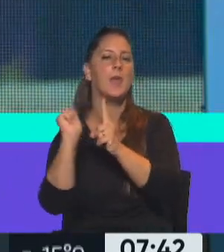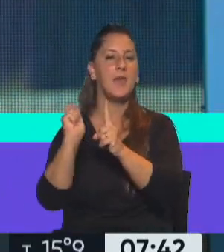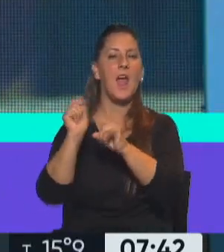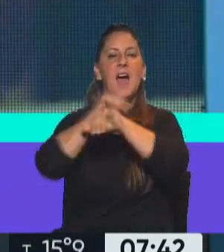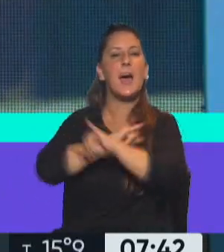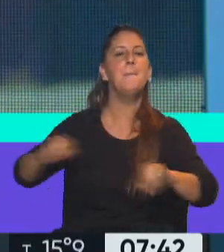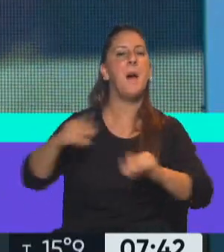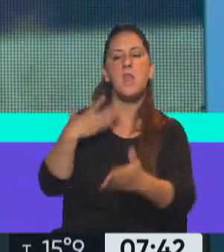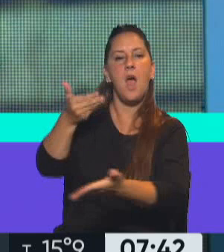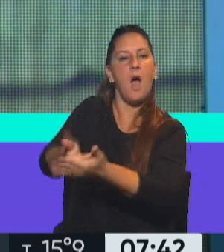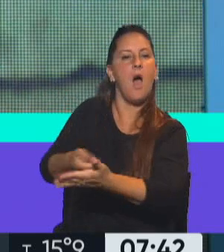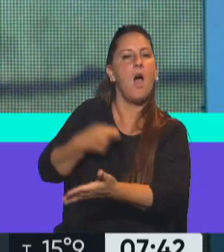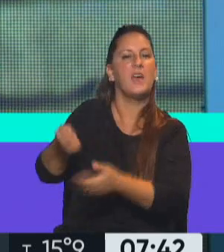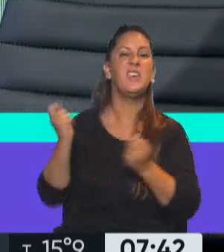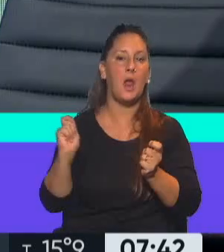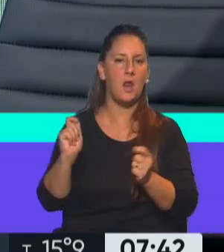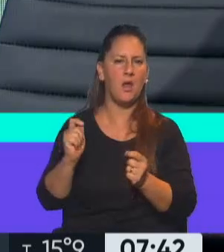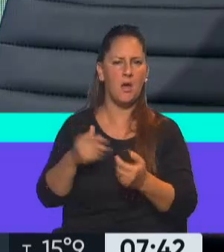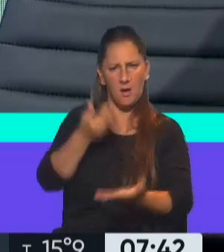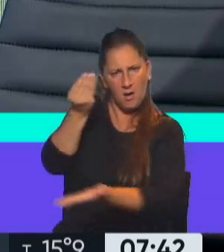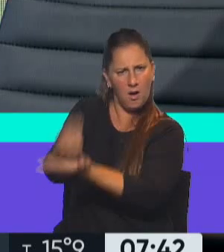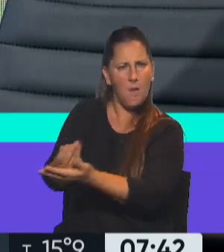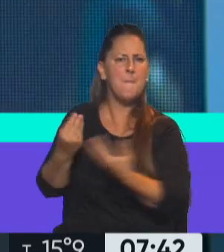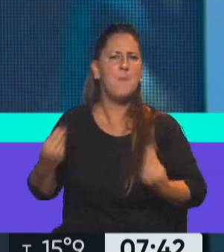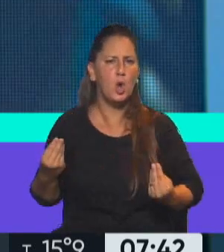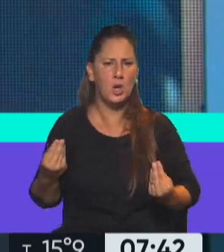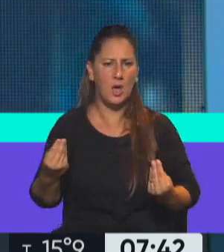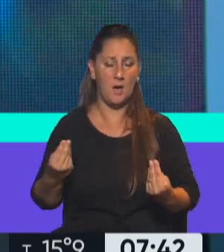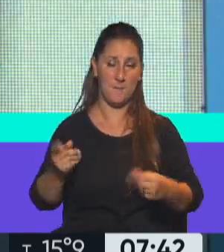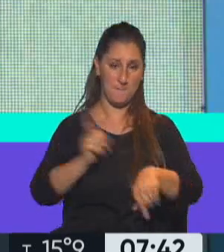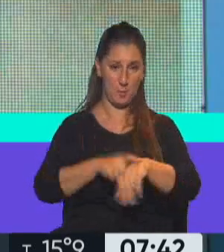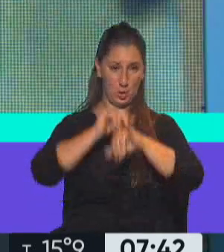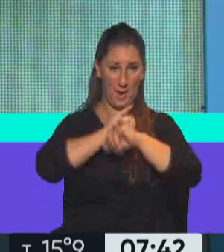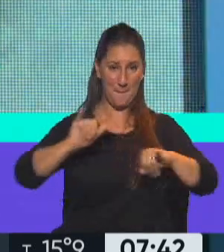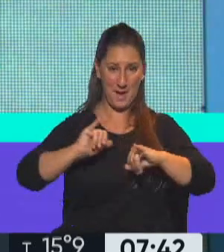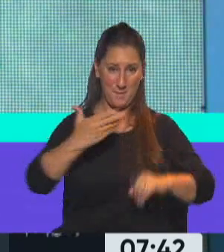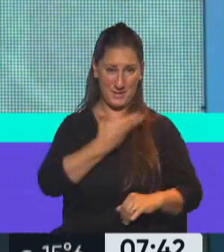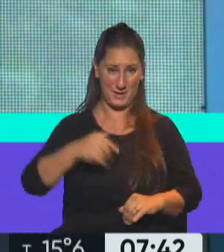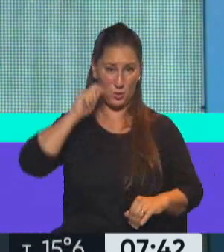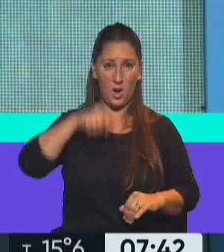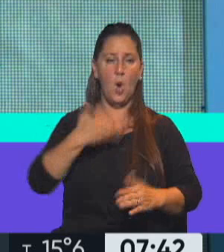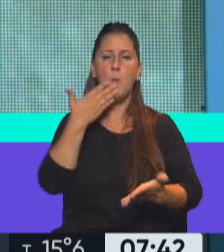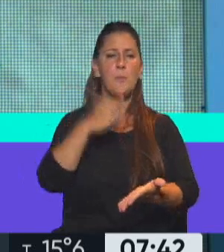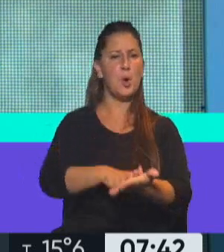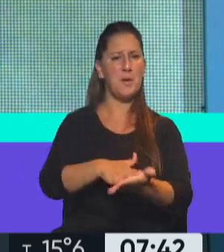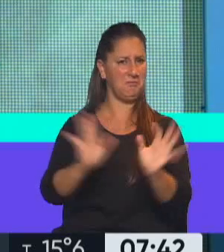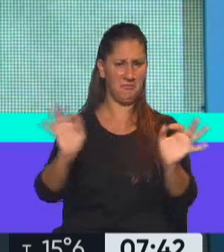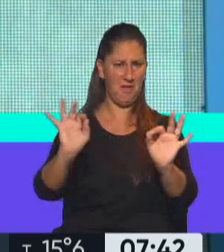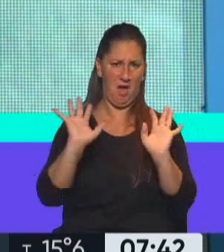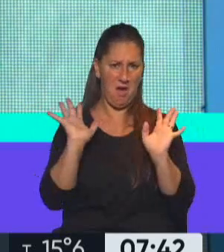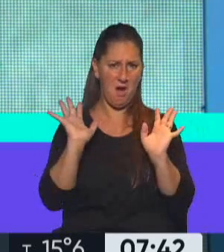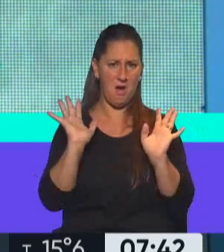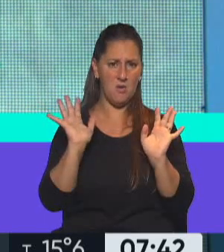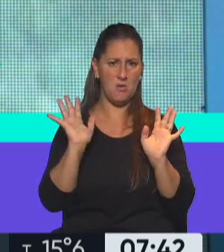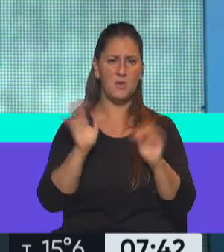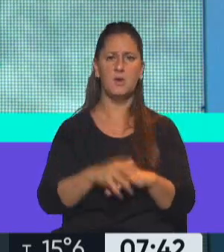su campaña y por qué. Porque Zelensky durante su campaña no hizo ninguna promesa, de hecho se ufanó de